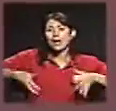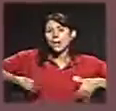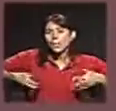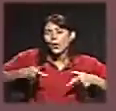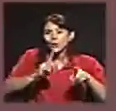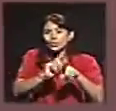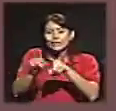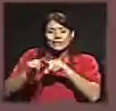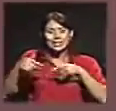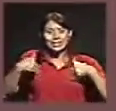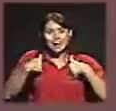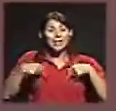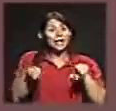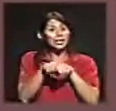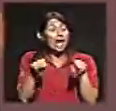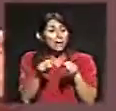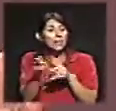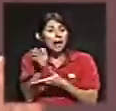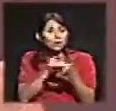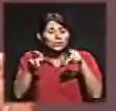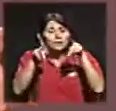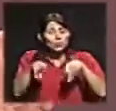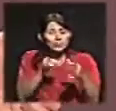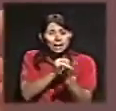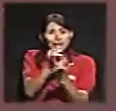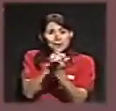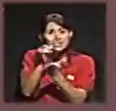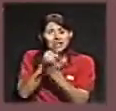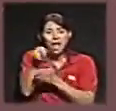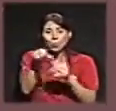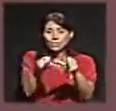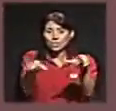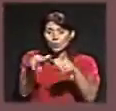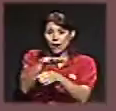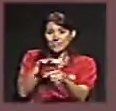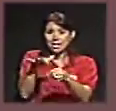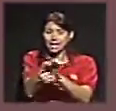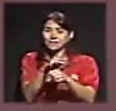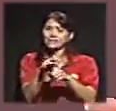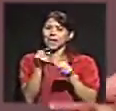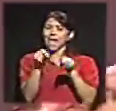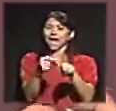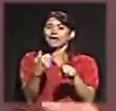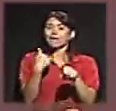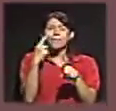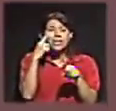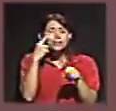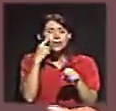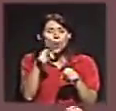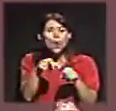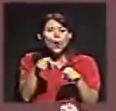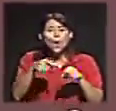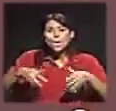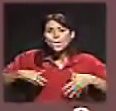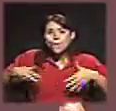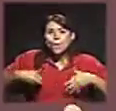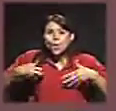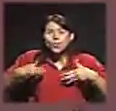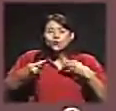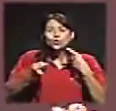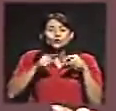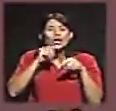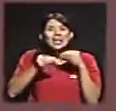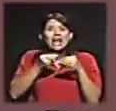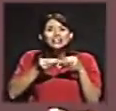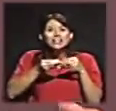imágenes que alguna gente de los que ha investigado esta isla ha captado de monos aulladores nadando,